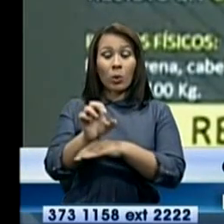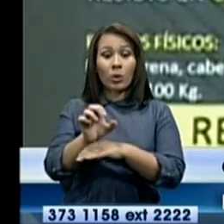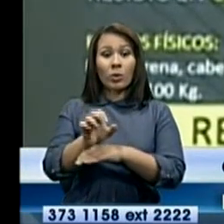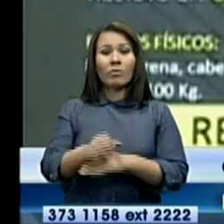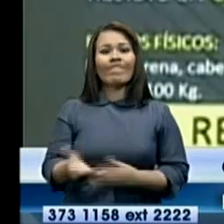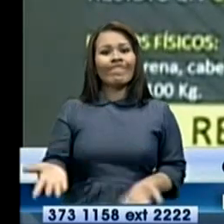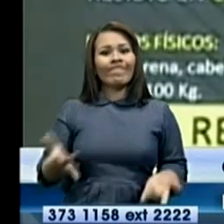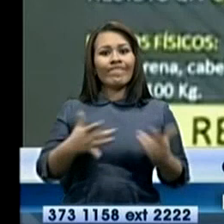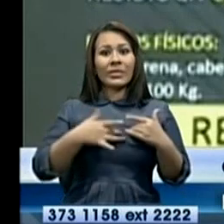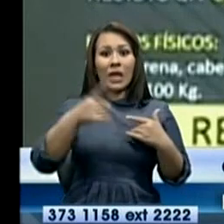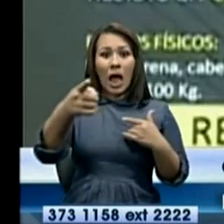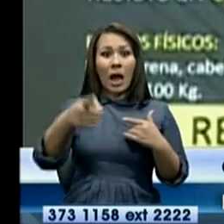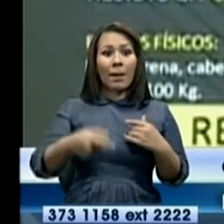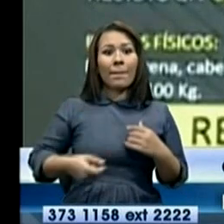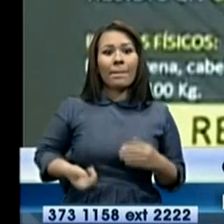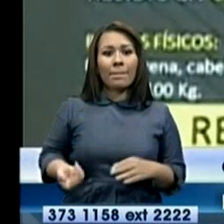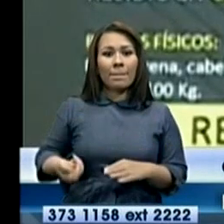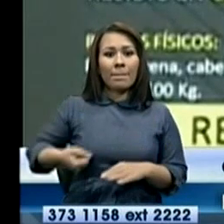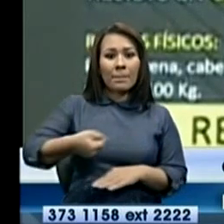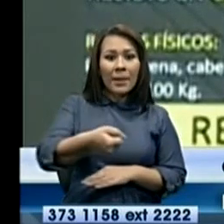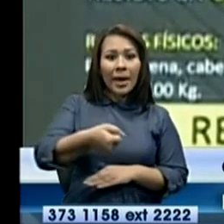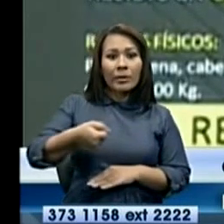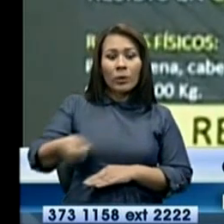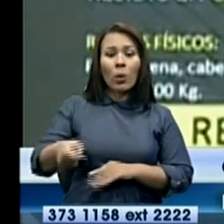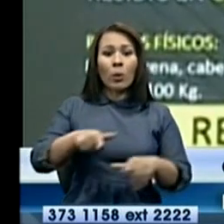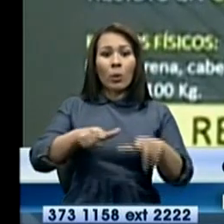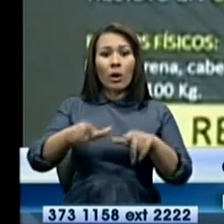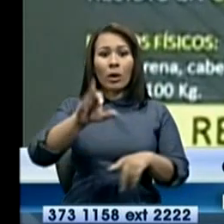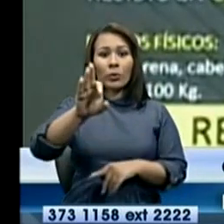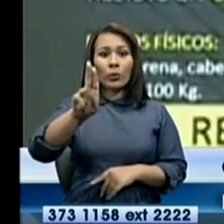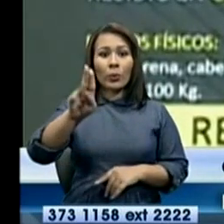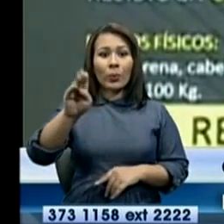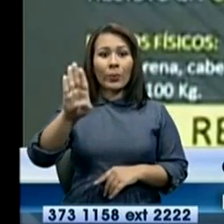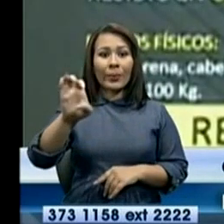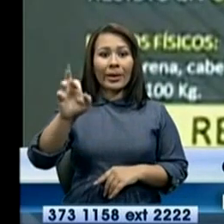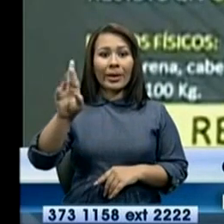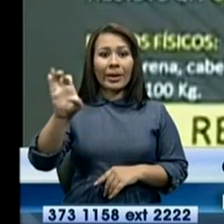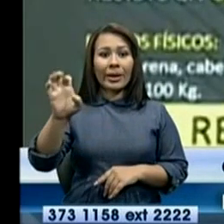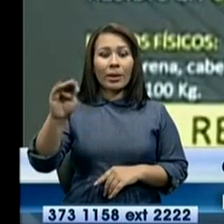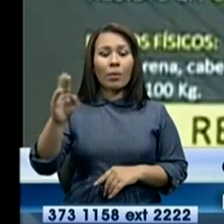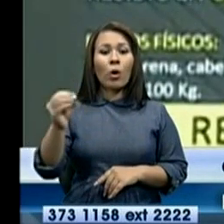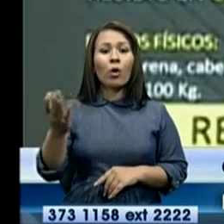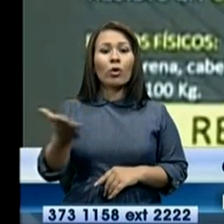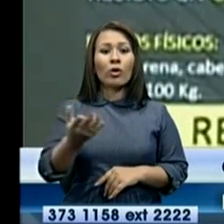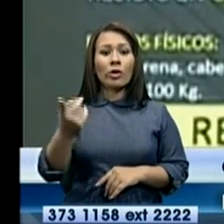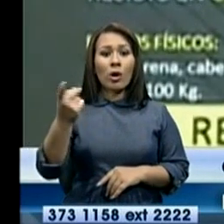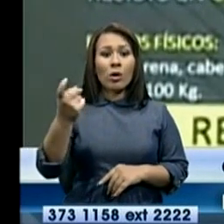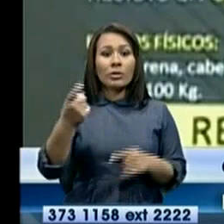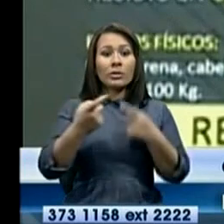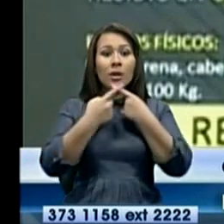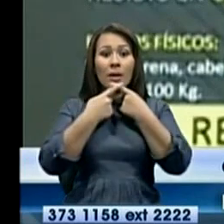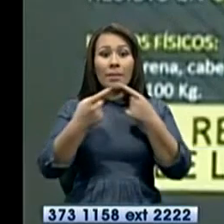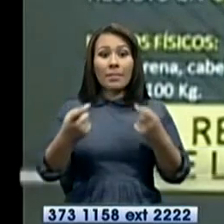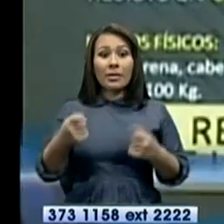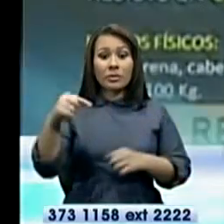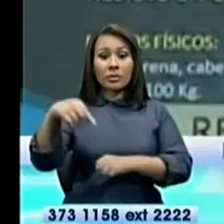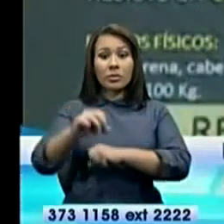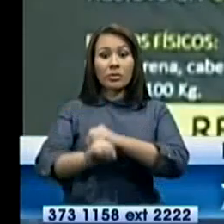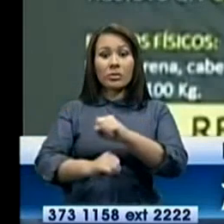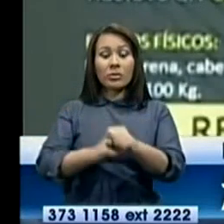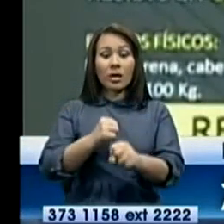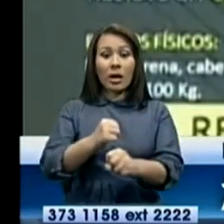la lamentable masacre ocurrida en Tumeremo el pasado 11 de marzo de este año. En una impecable labor de inteligencia humana y